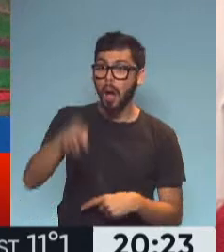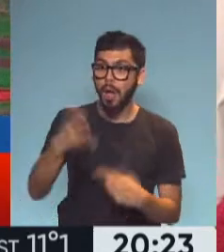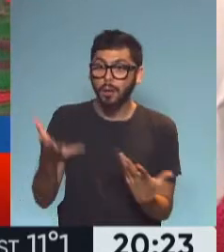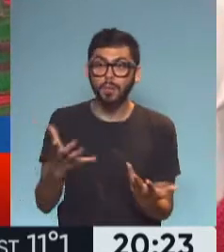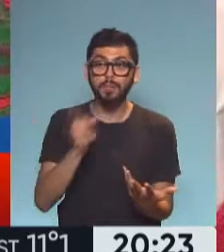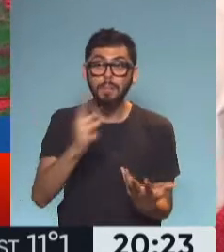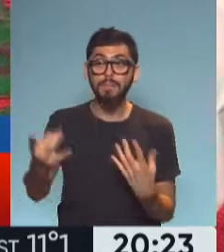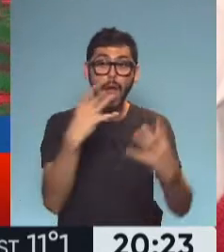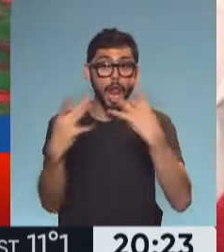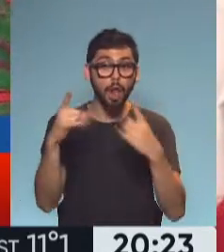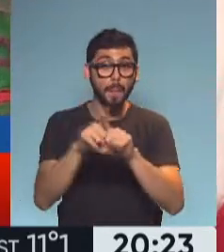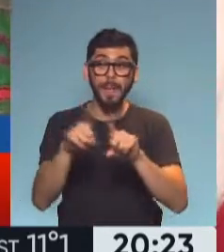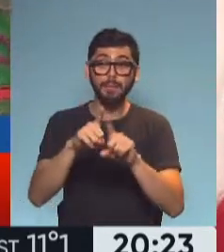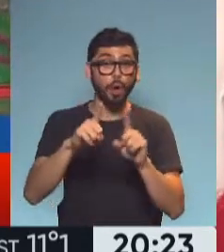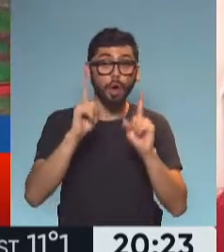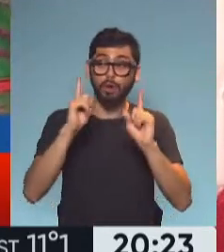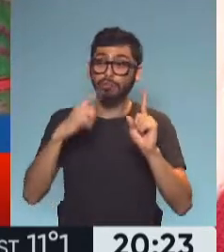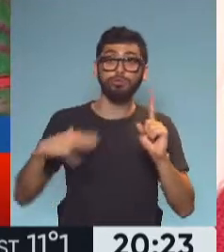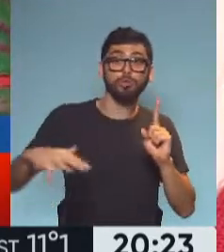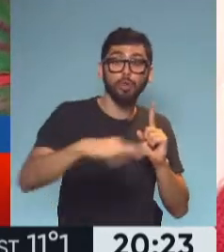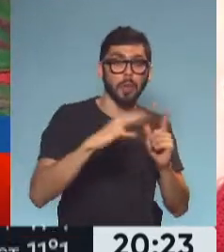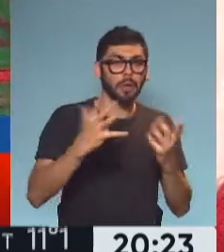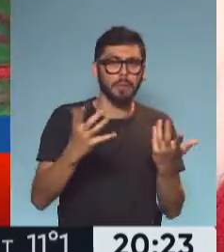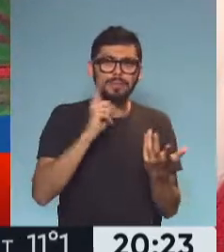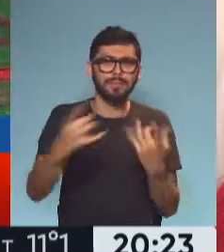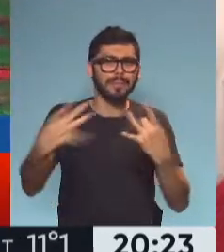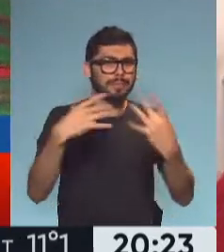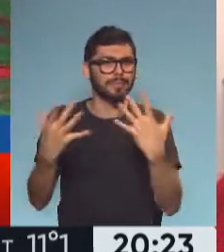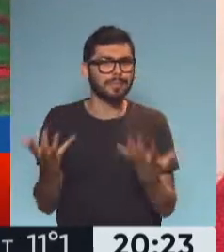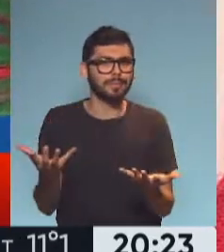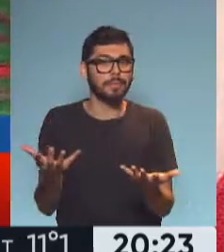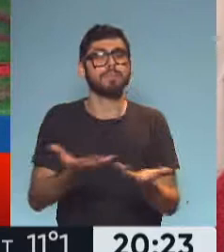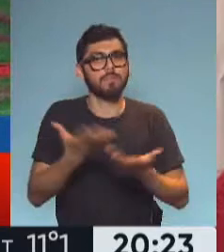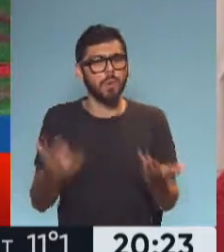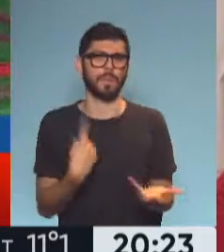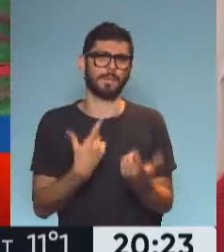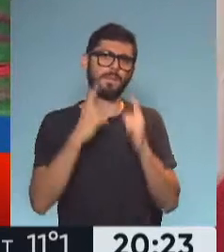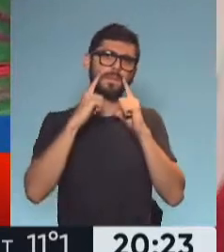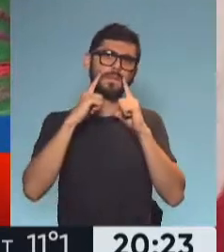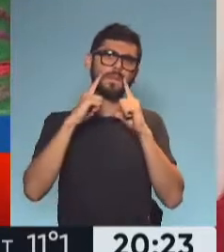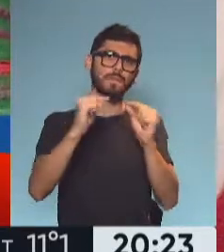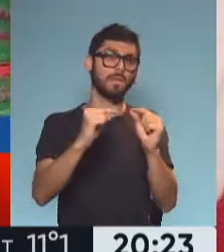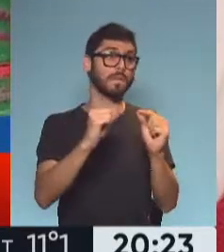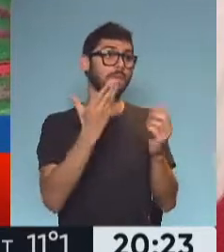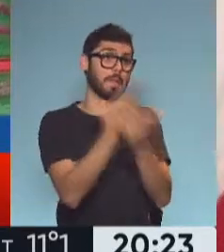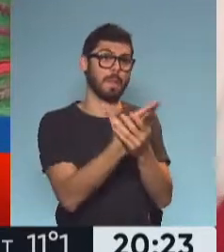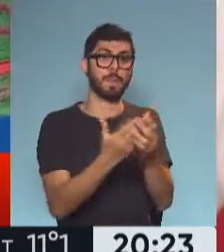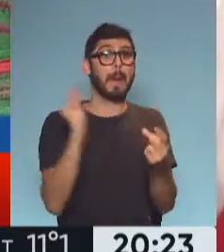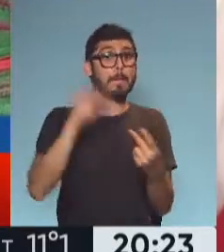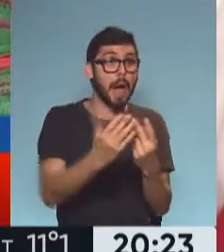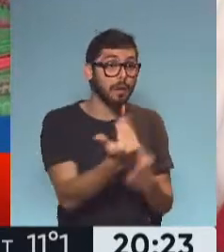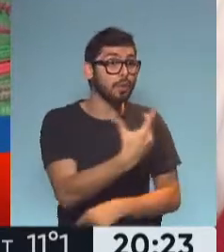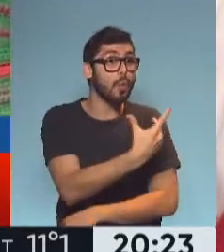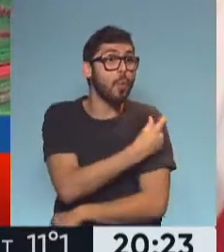exponernos, al igual que al resto de la docencia. Por eso lo que estamos reclamando acá, sumado a las